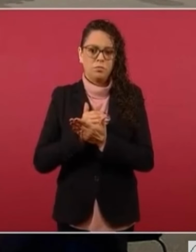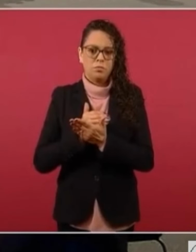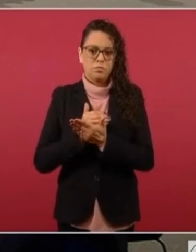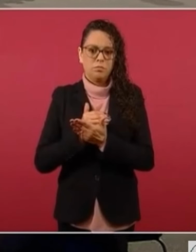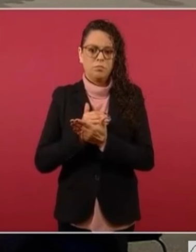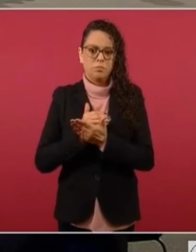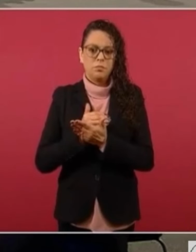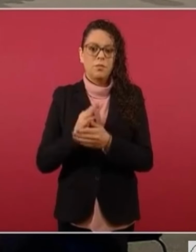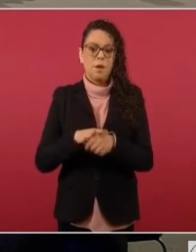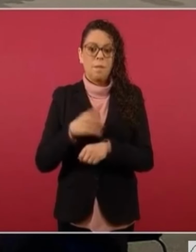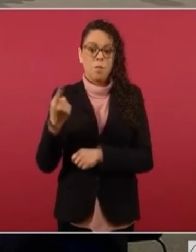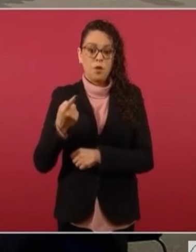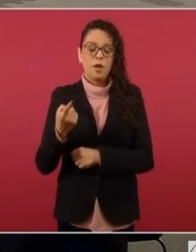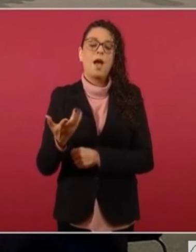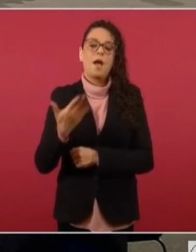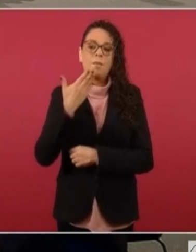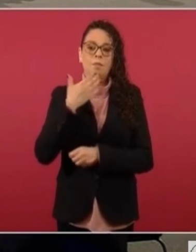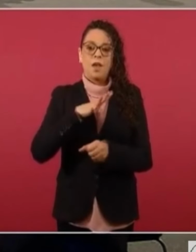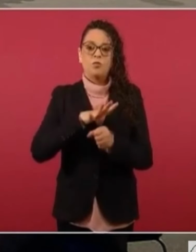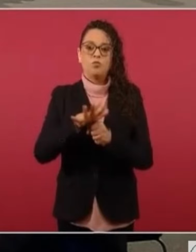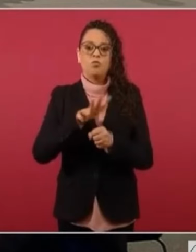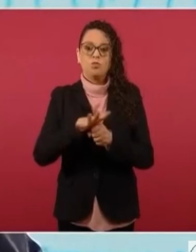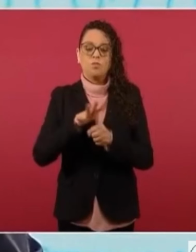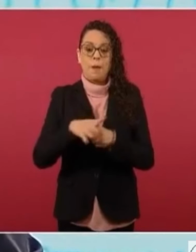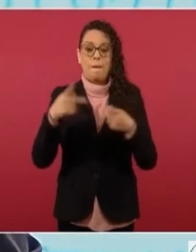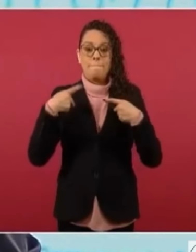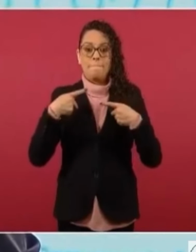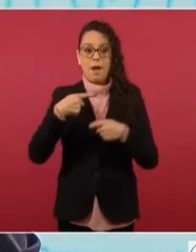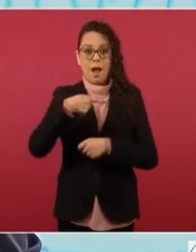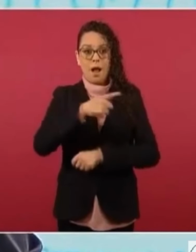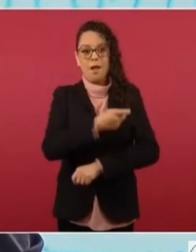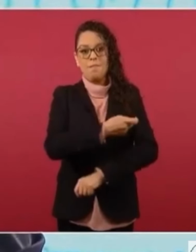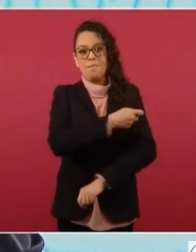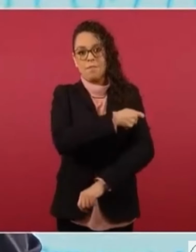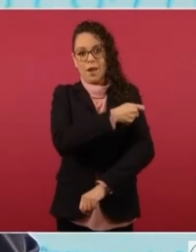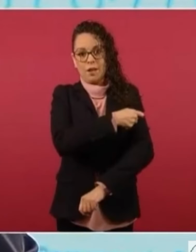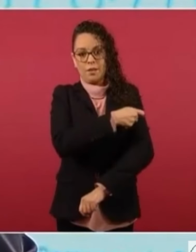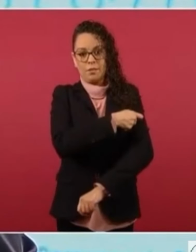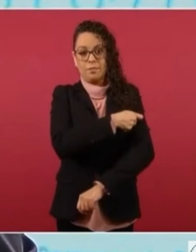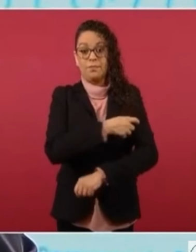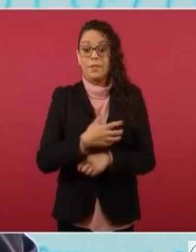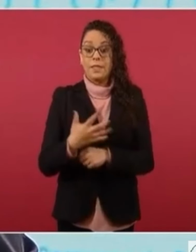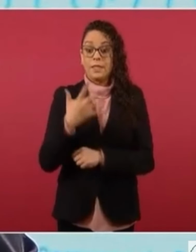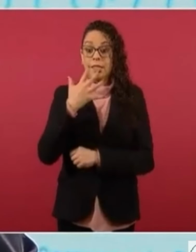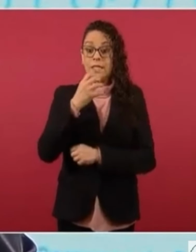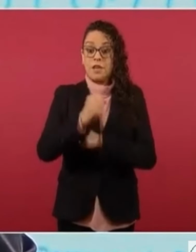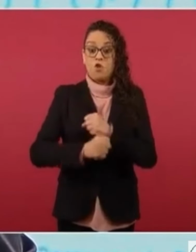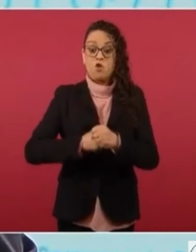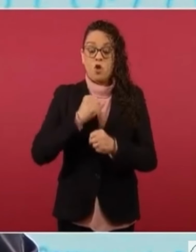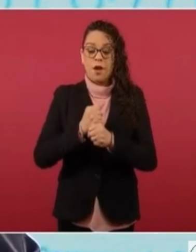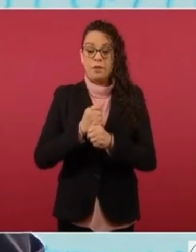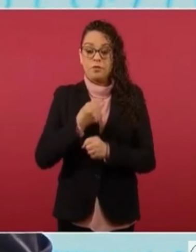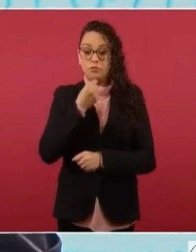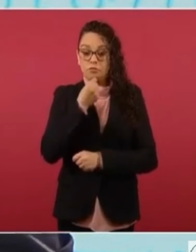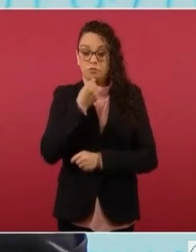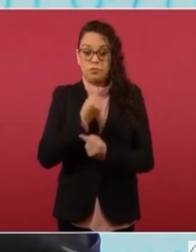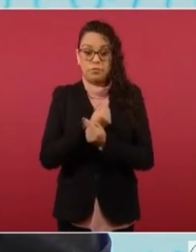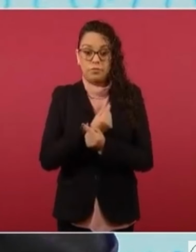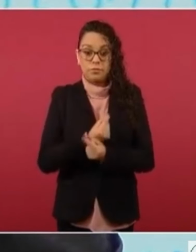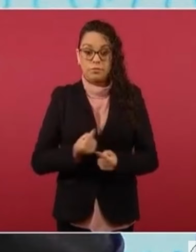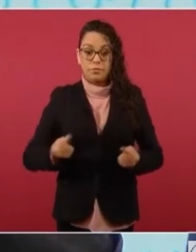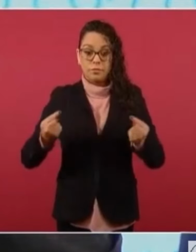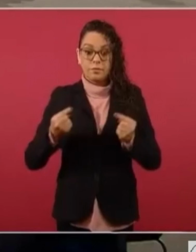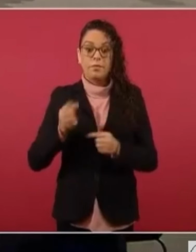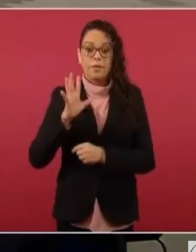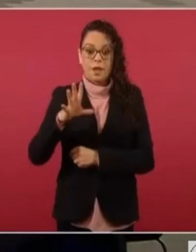gracias a la cobertura de vacunación, que actualmente a partir de los 5 años de niñas y niños de 5 años contamos con